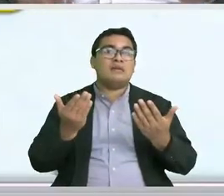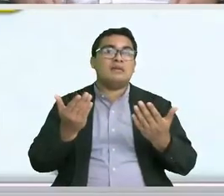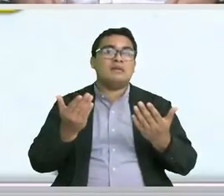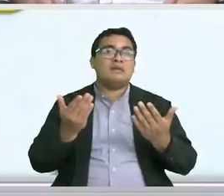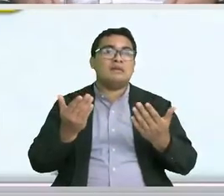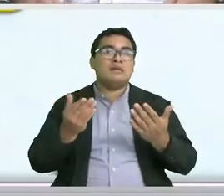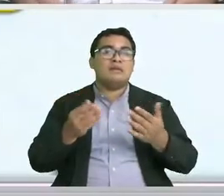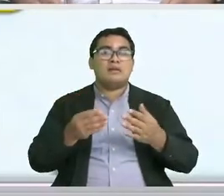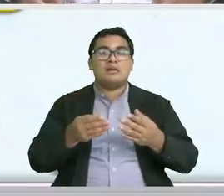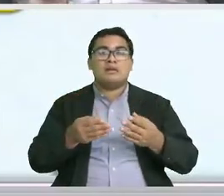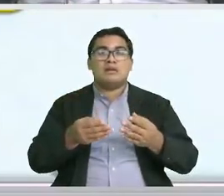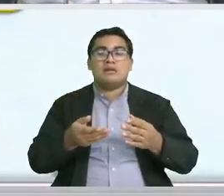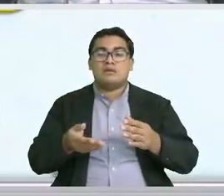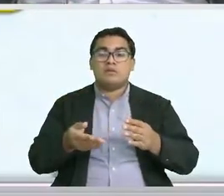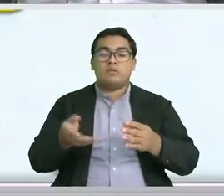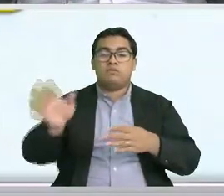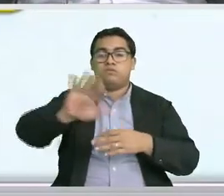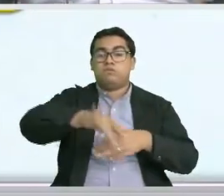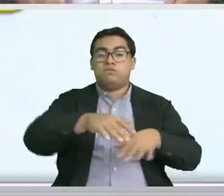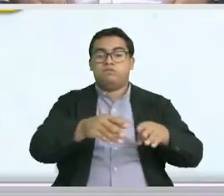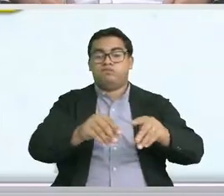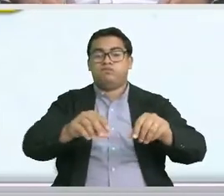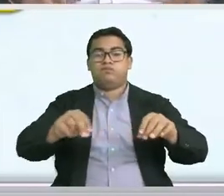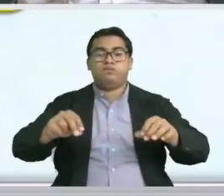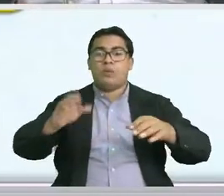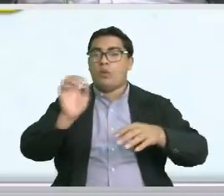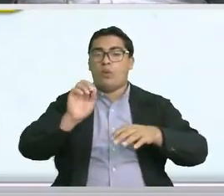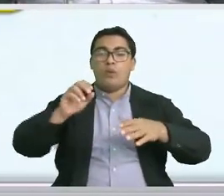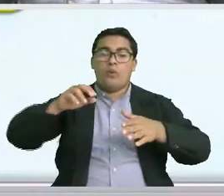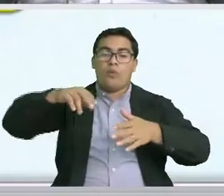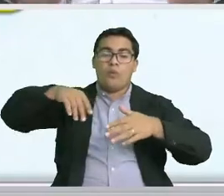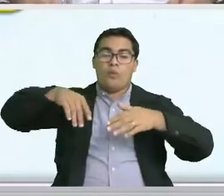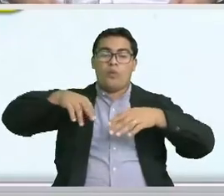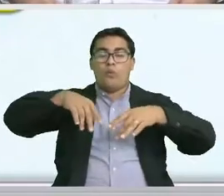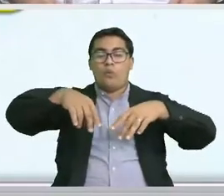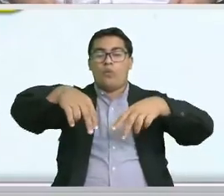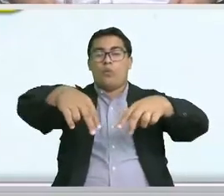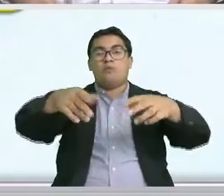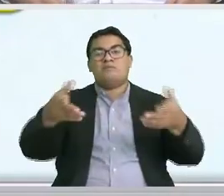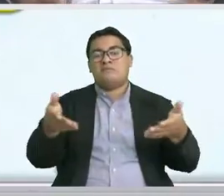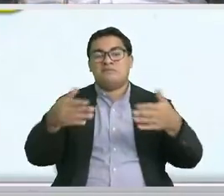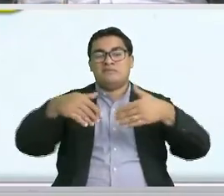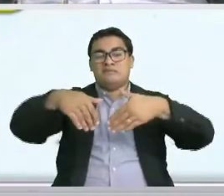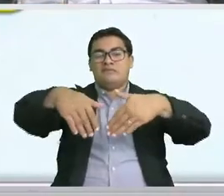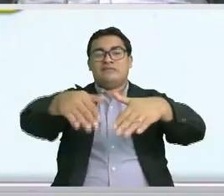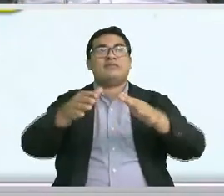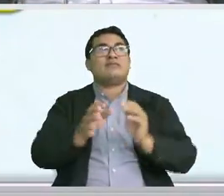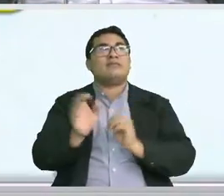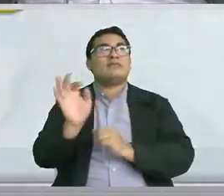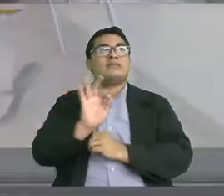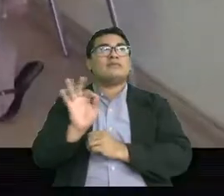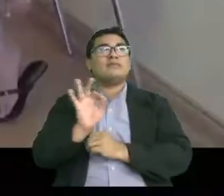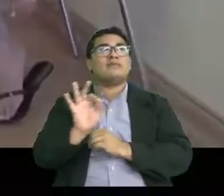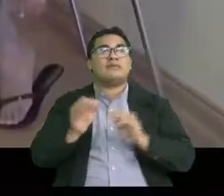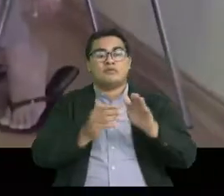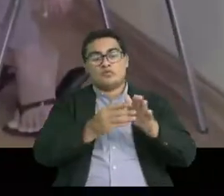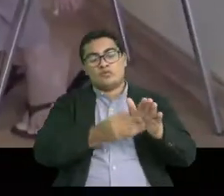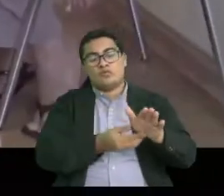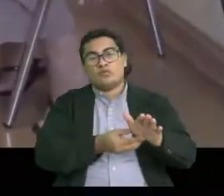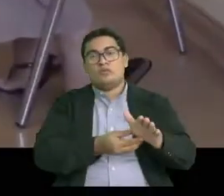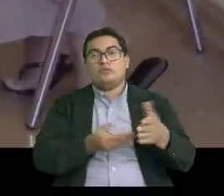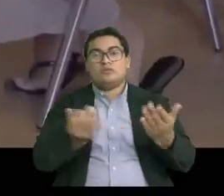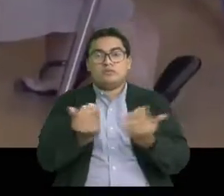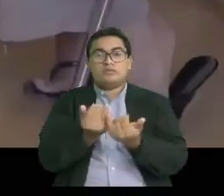arena, que el niño camine de puntilla o de talones. También que para haga... Para darle forma. Exacto. Y